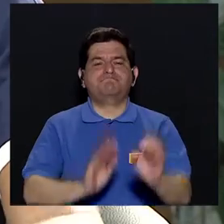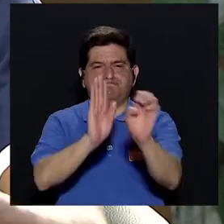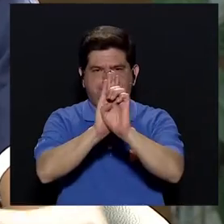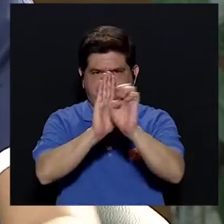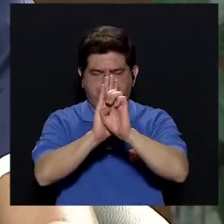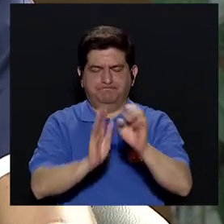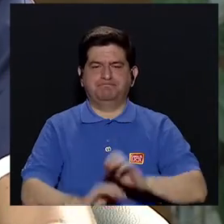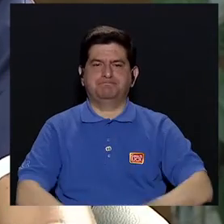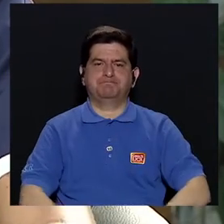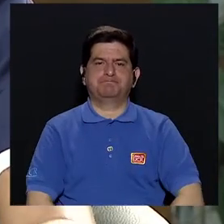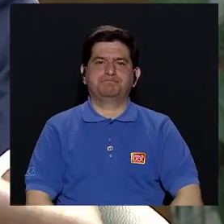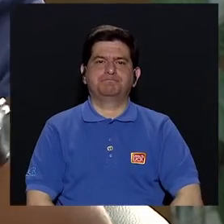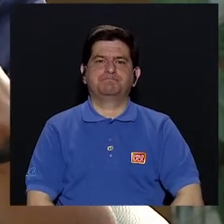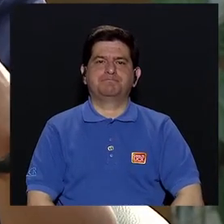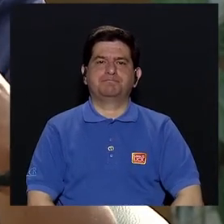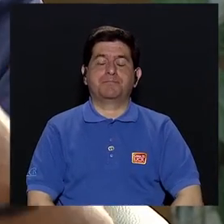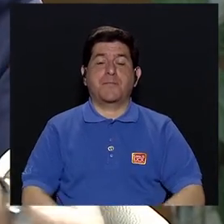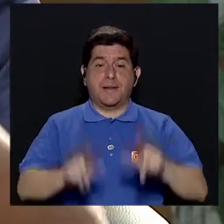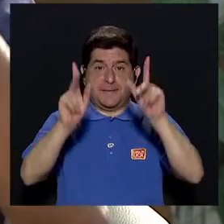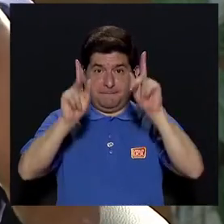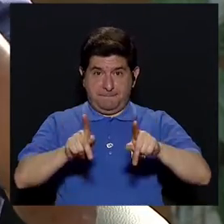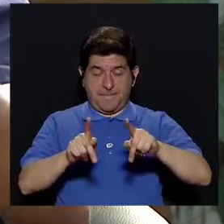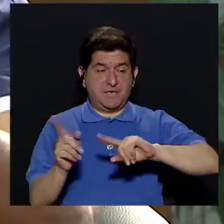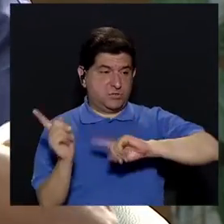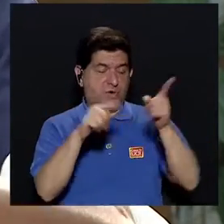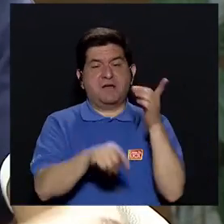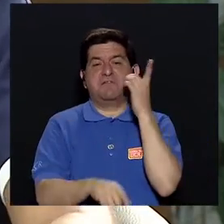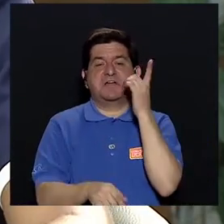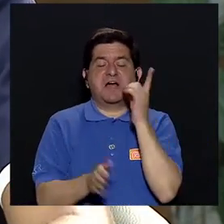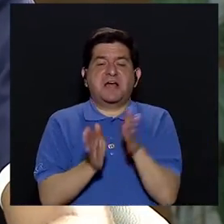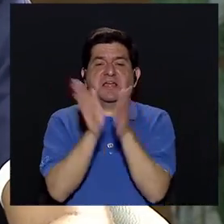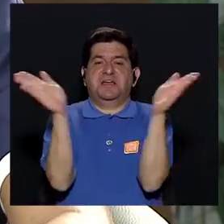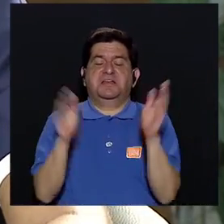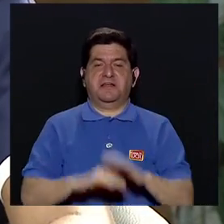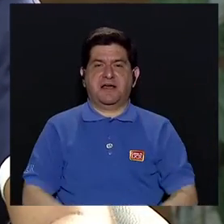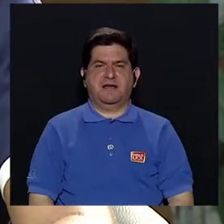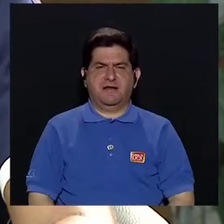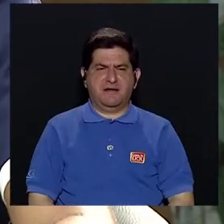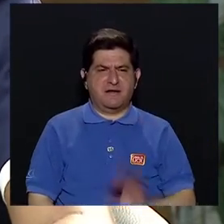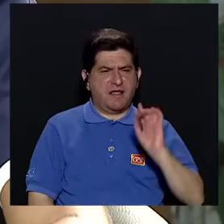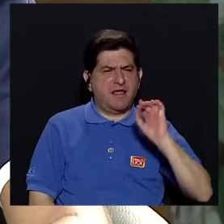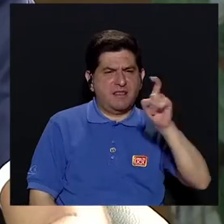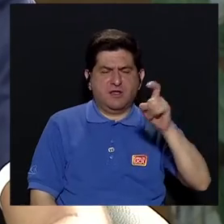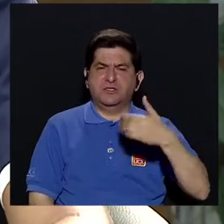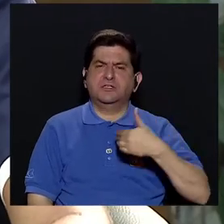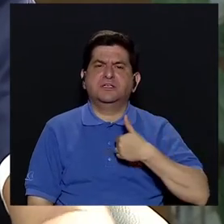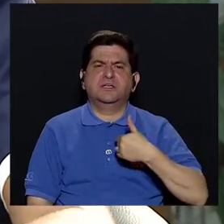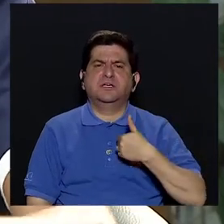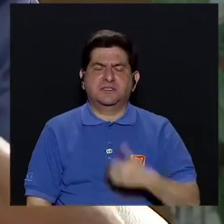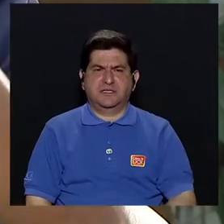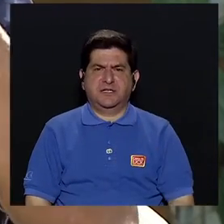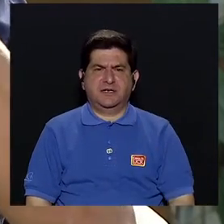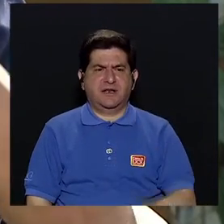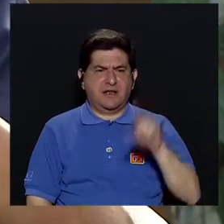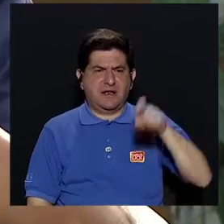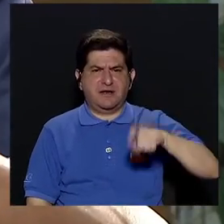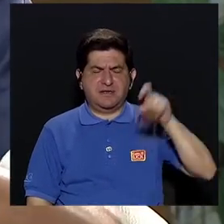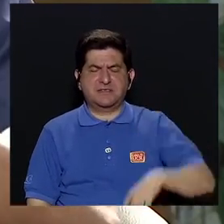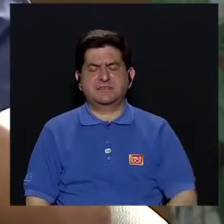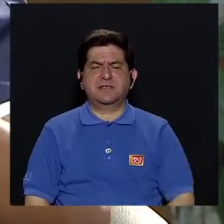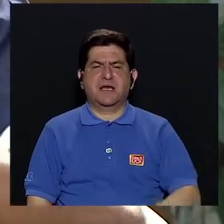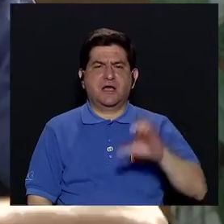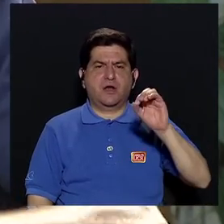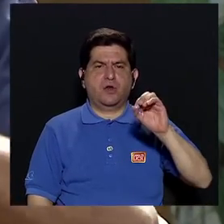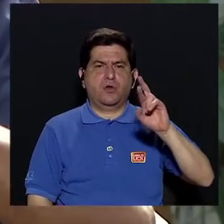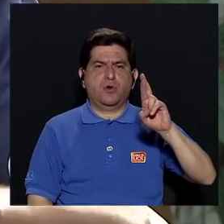Por ejemplo, un paciente va donde su dentista general y le diagnostica que tiene que quitarse una